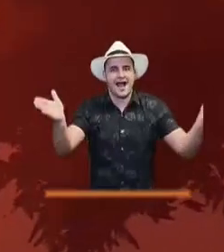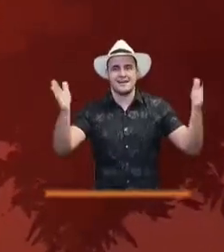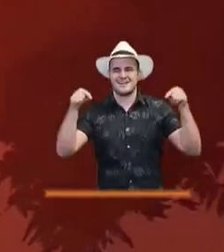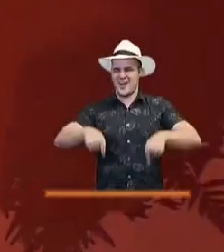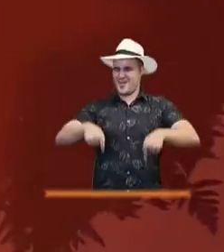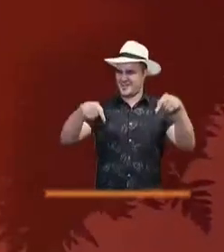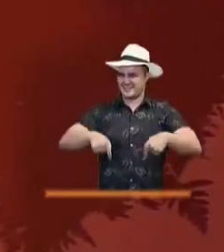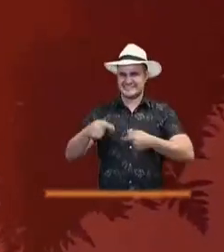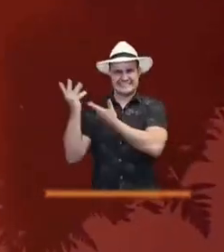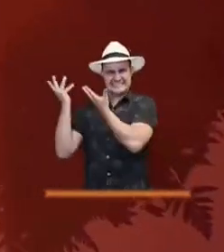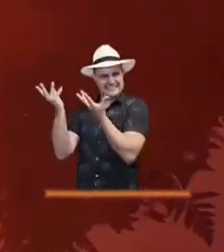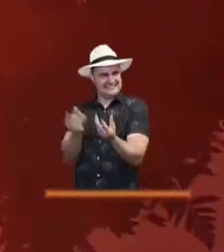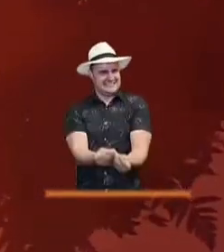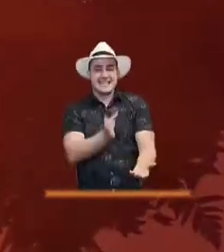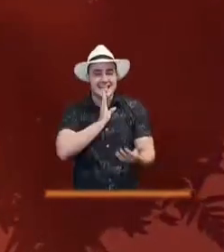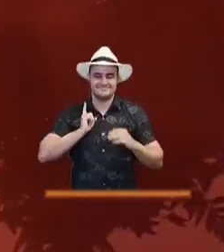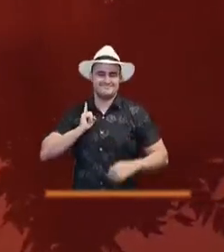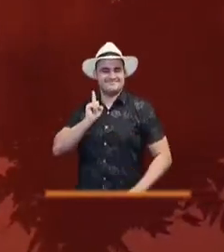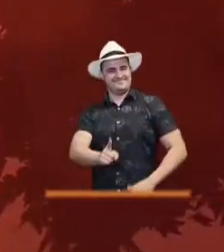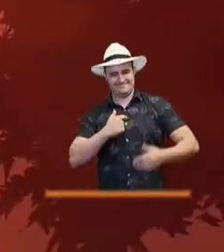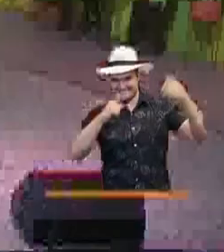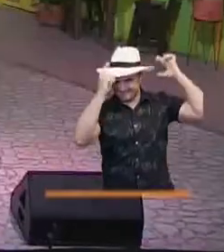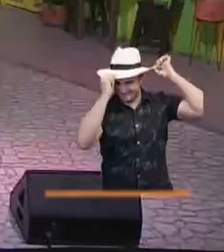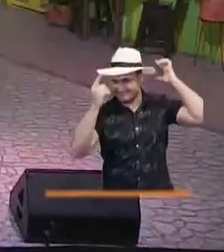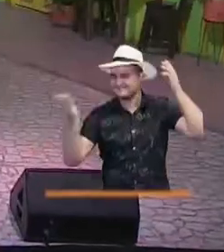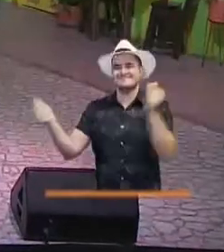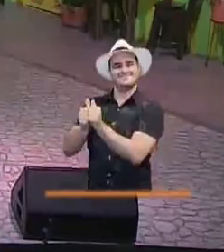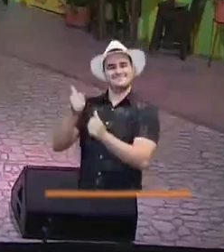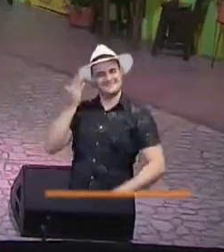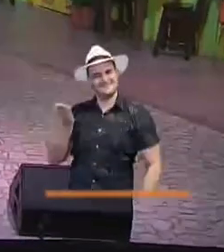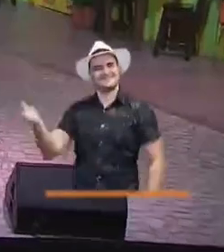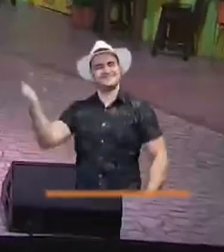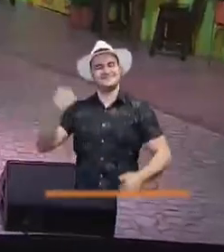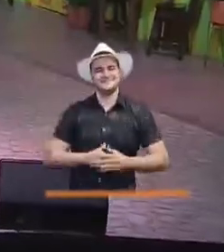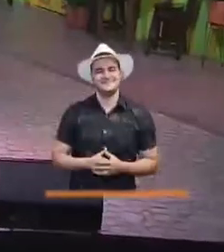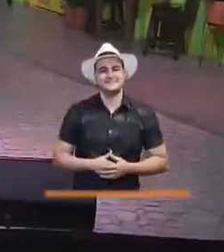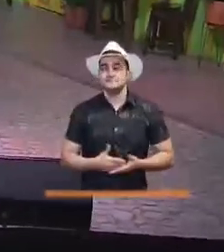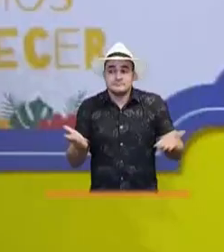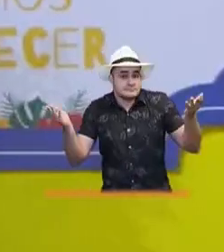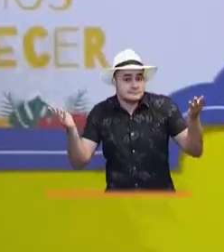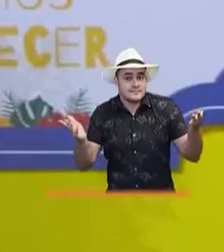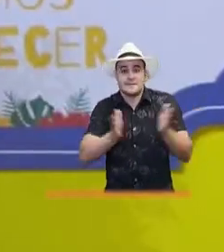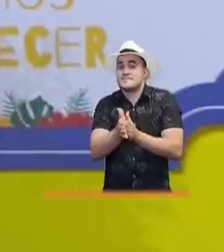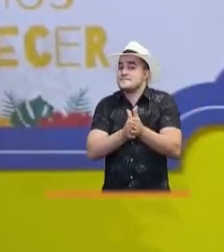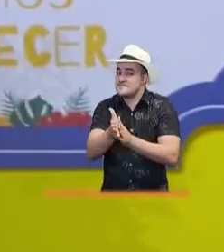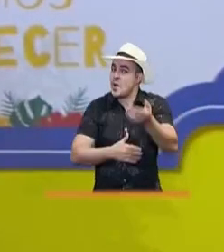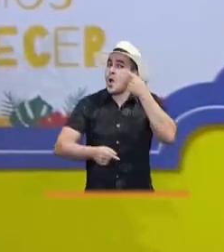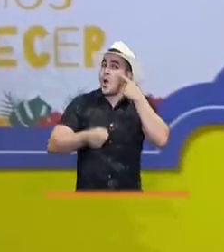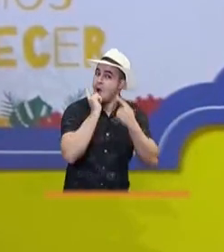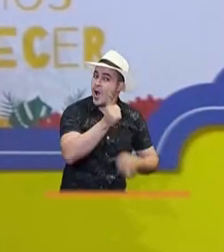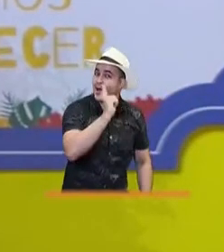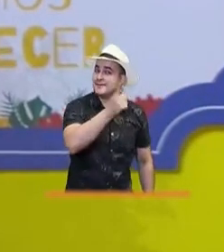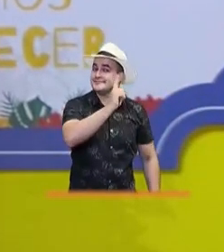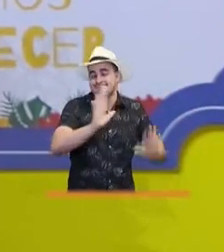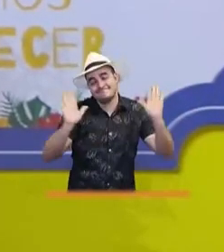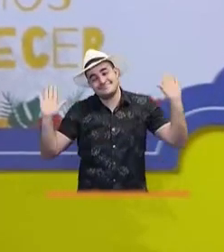hace presente Cacao con Gallinazo. Entonces póngase pilas,